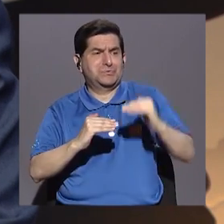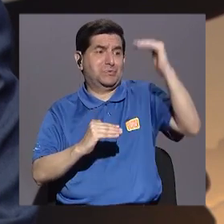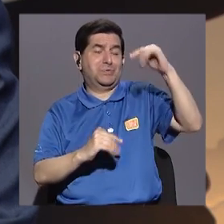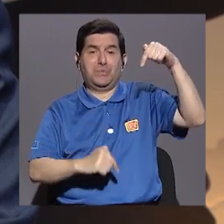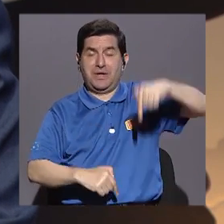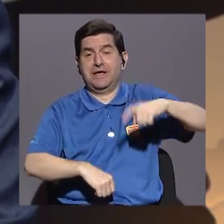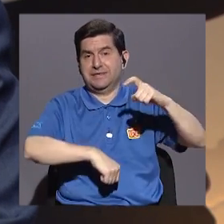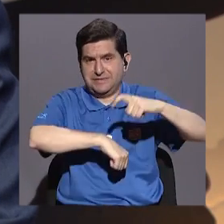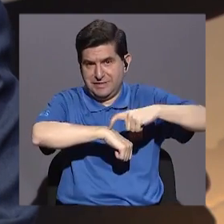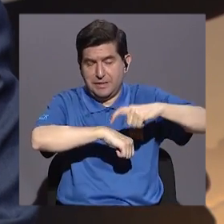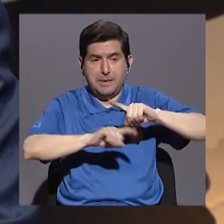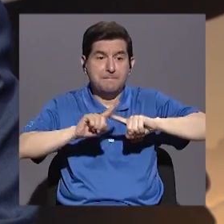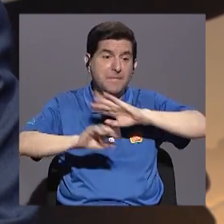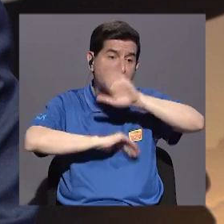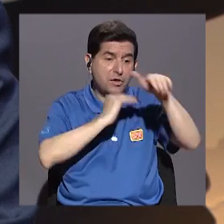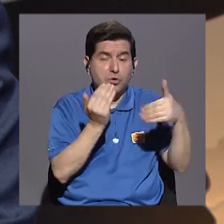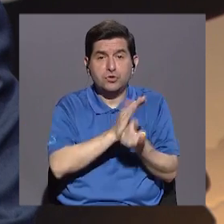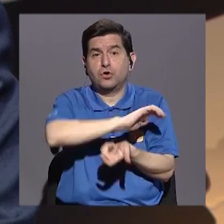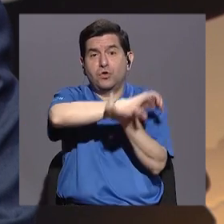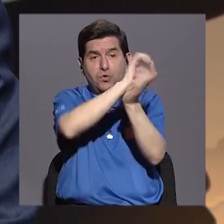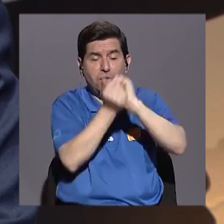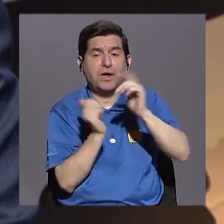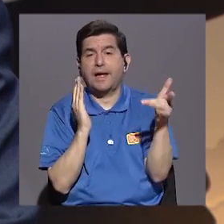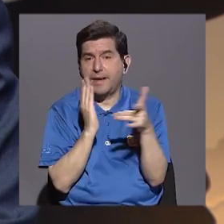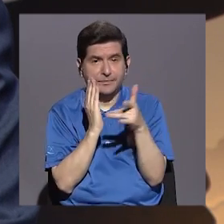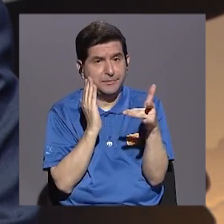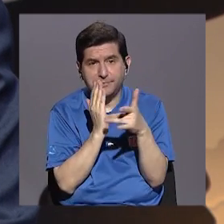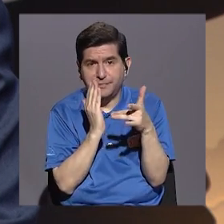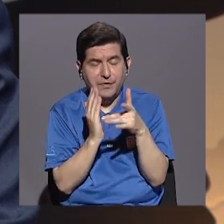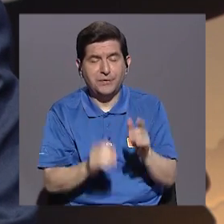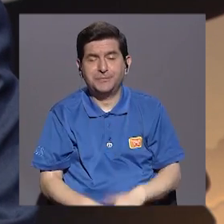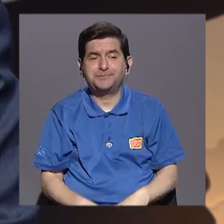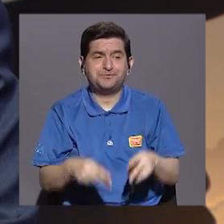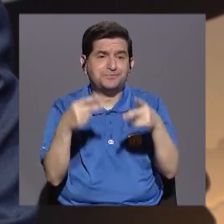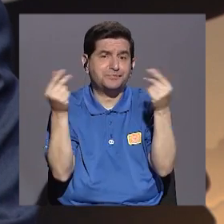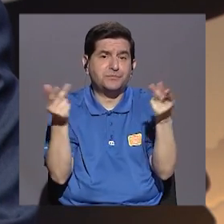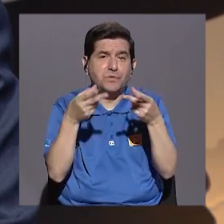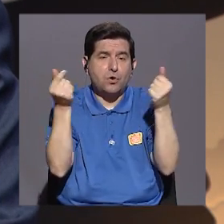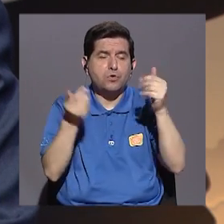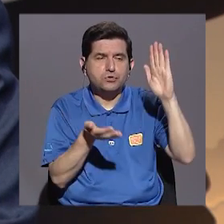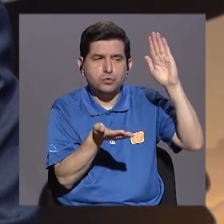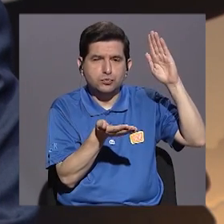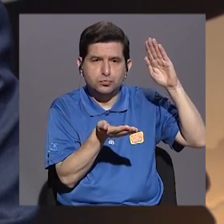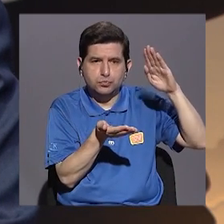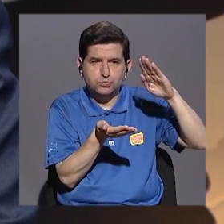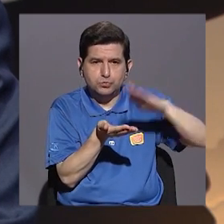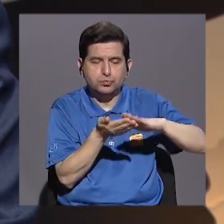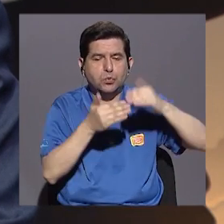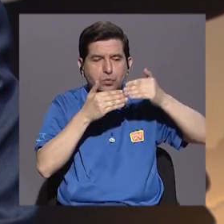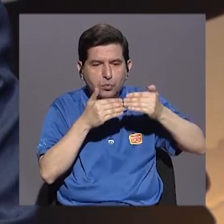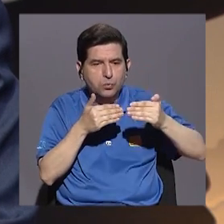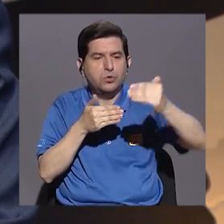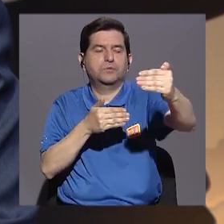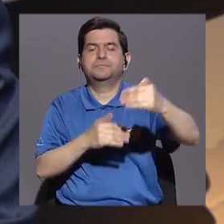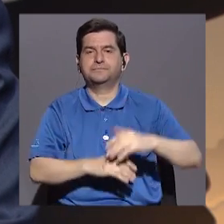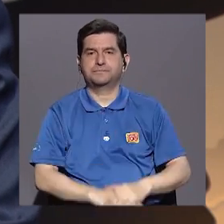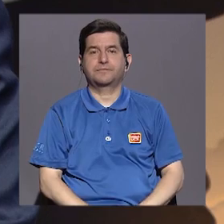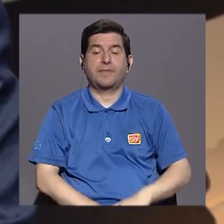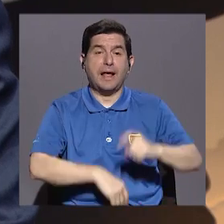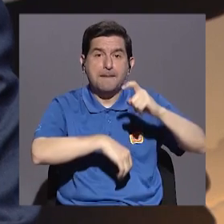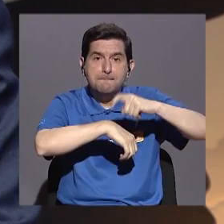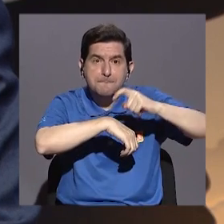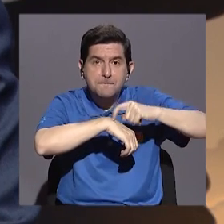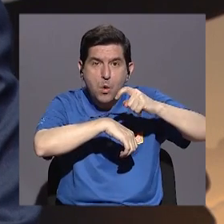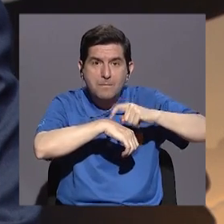pero como toda transición tecnológica los costos van a ir disminuyendo en el tiempo en el